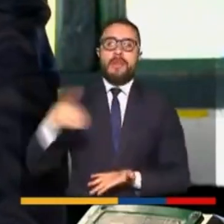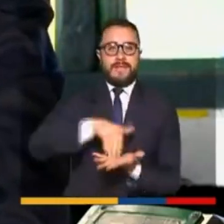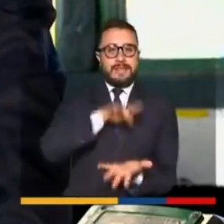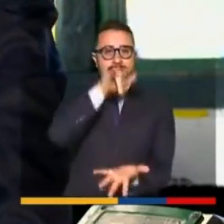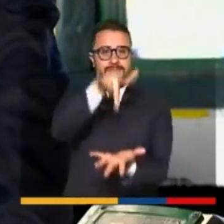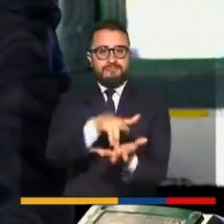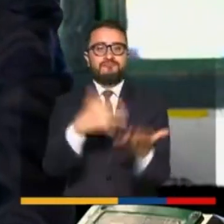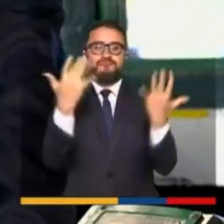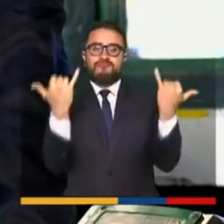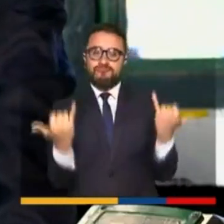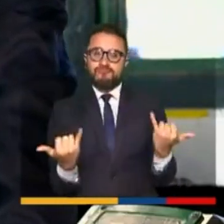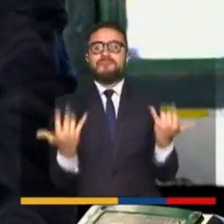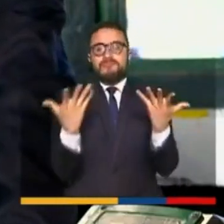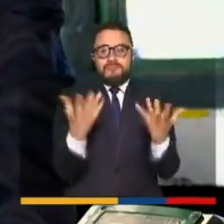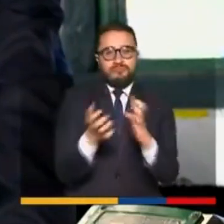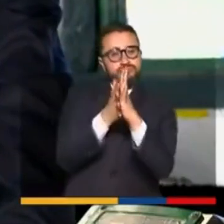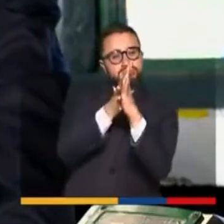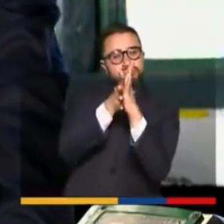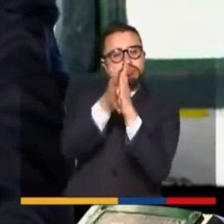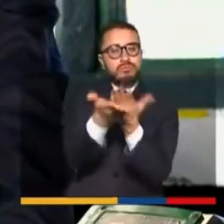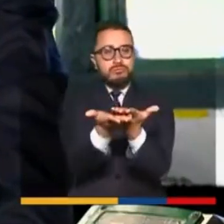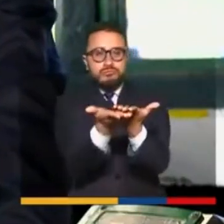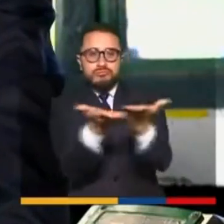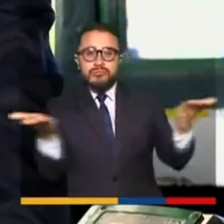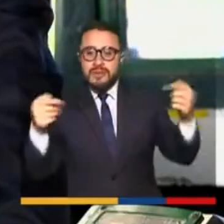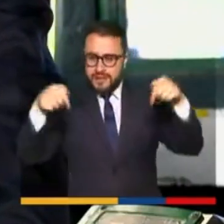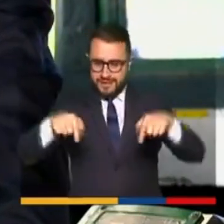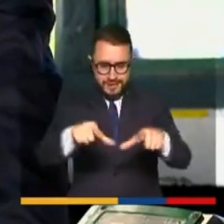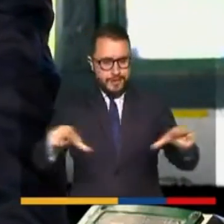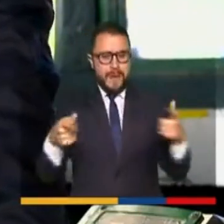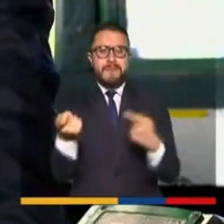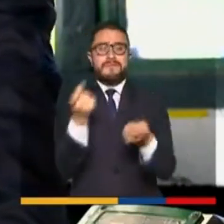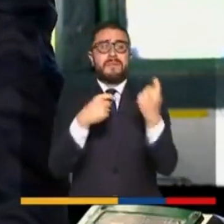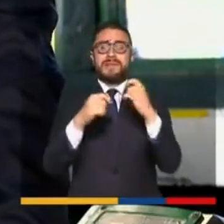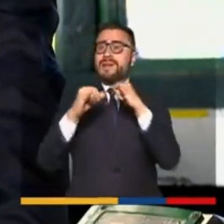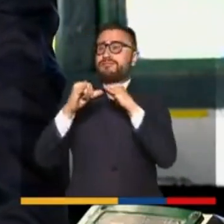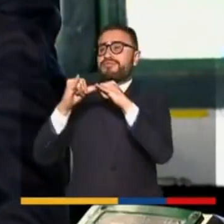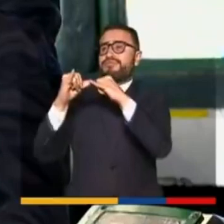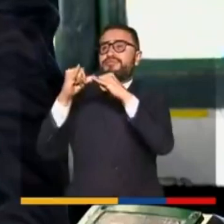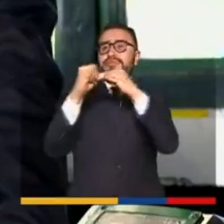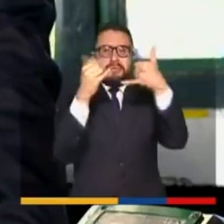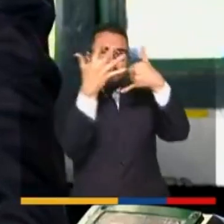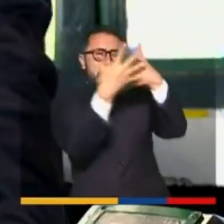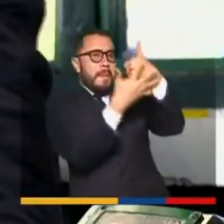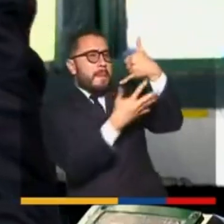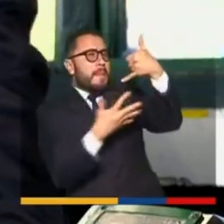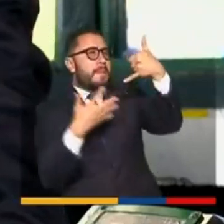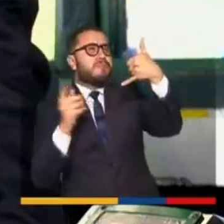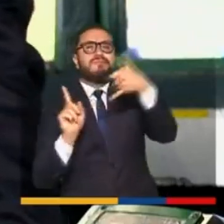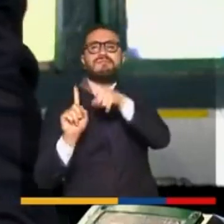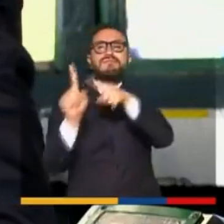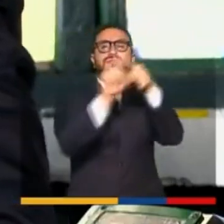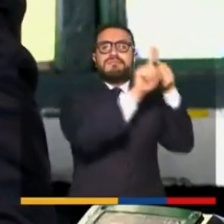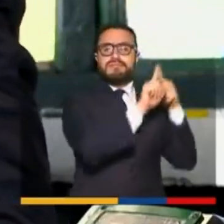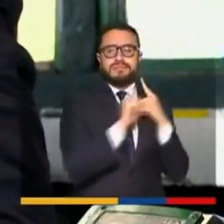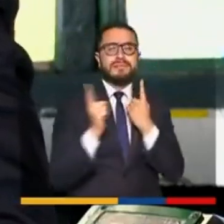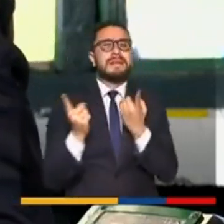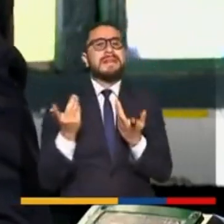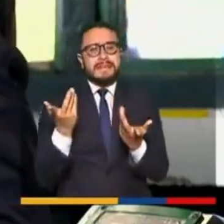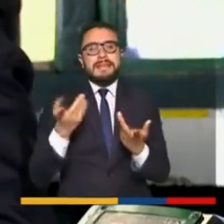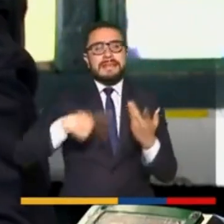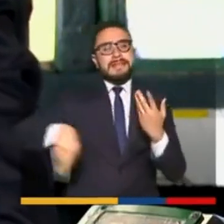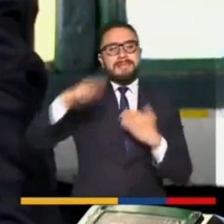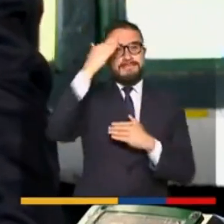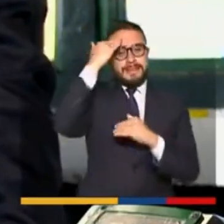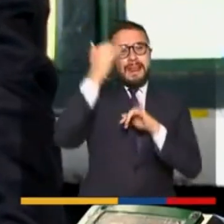el programa en este negocio, que es como el de muchas familias colombianas, que depende de la economía. Yo le hice una pregunta,